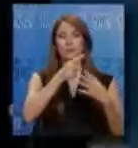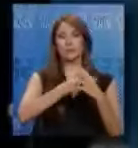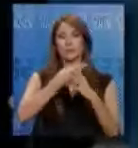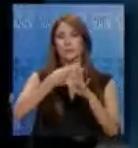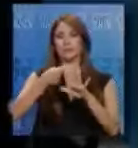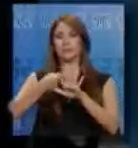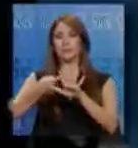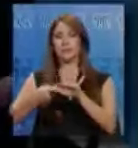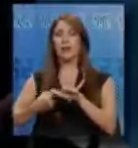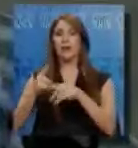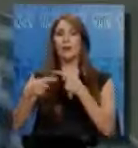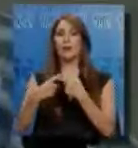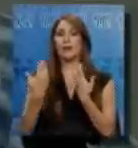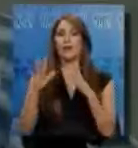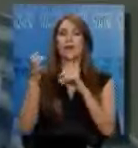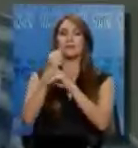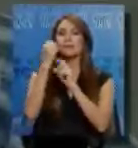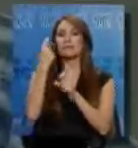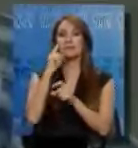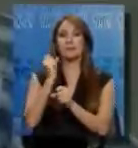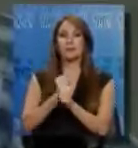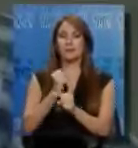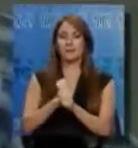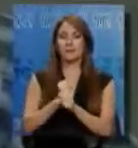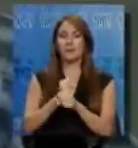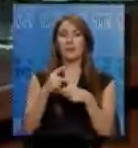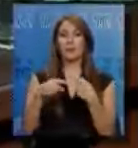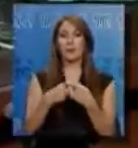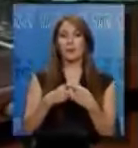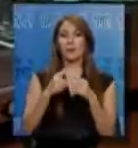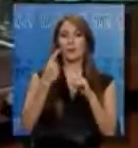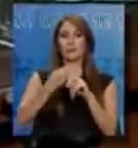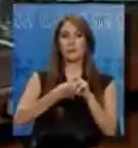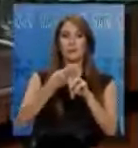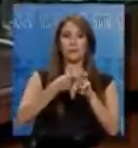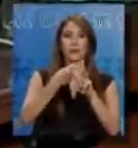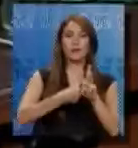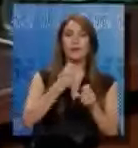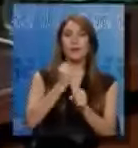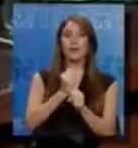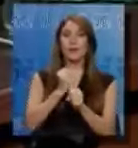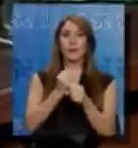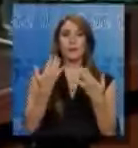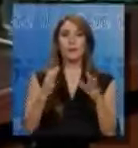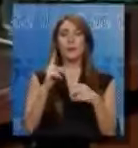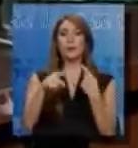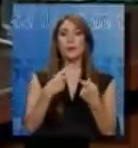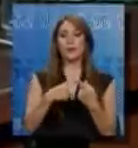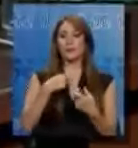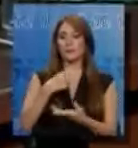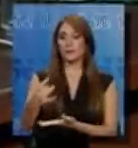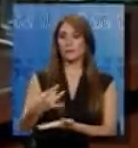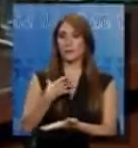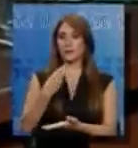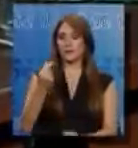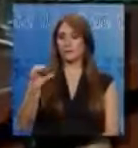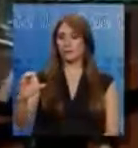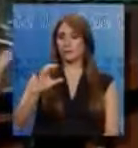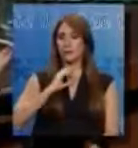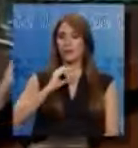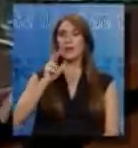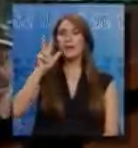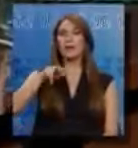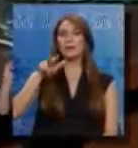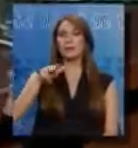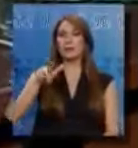logre encontrar trabajo. Después del tercer mes de haber sido desempleado. Cuando usted lo sacan de un trabajo, le dan una indemnización que es por